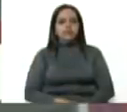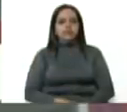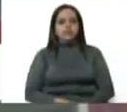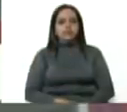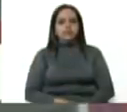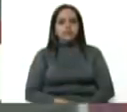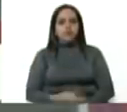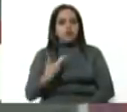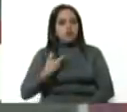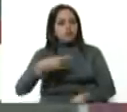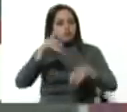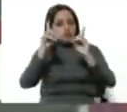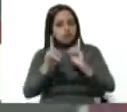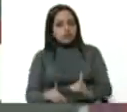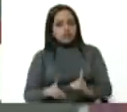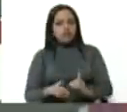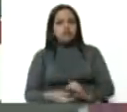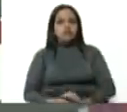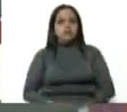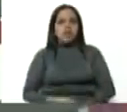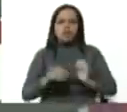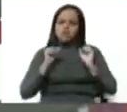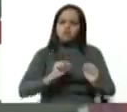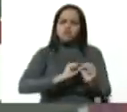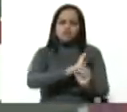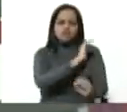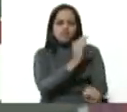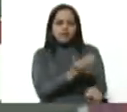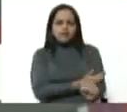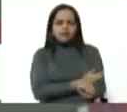tocó tomar una decisión dura,